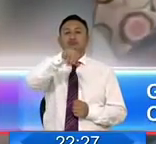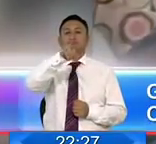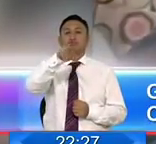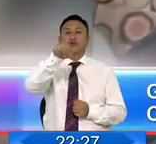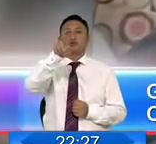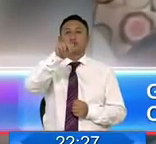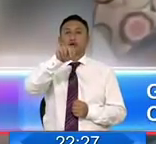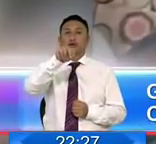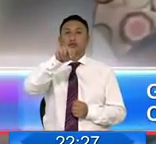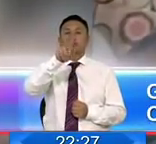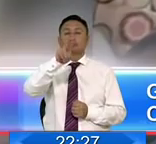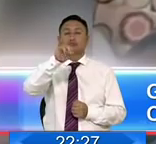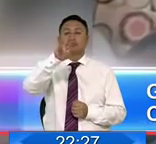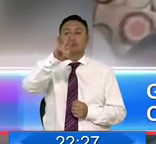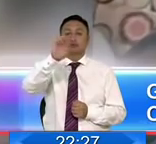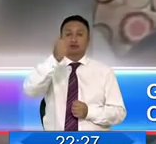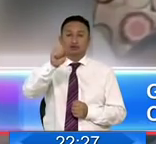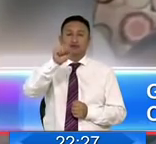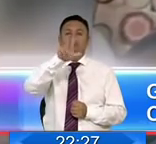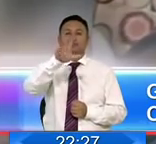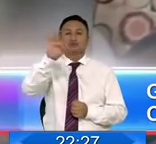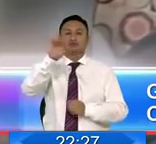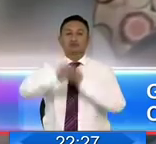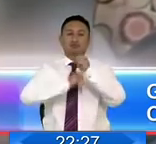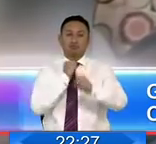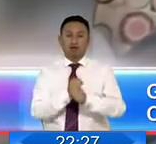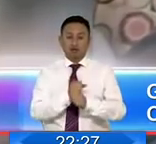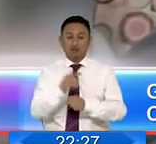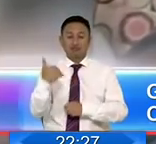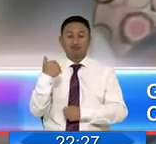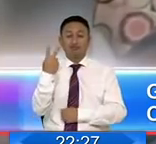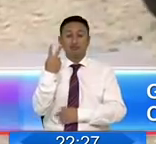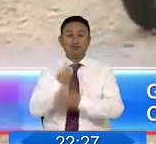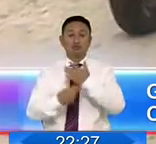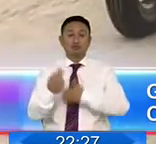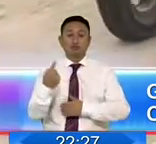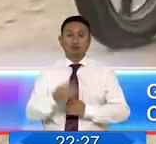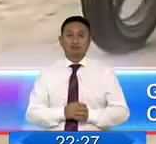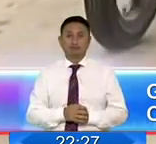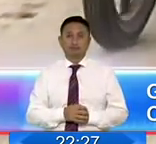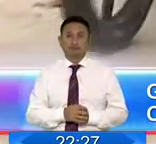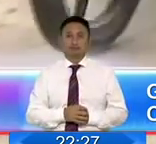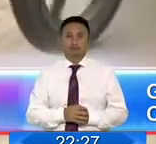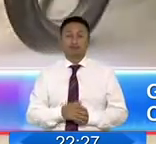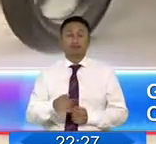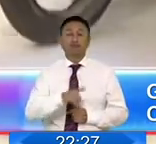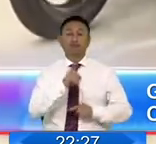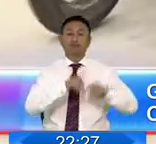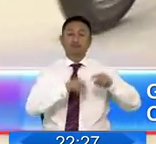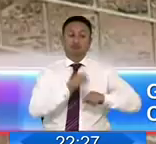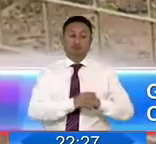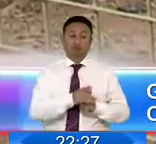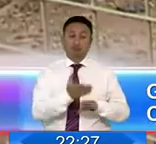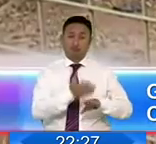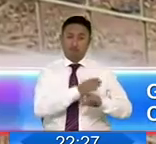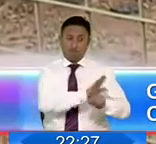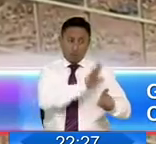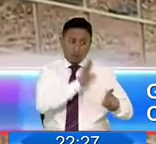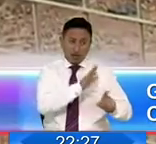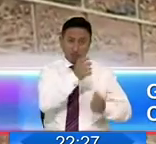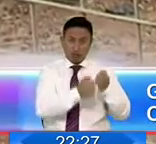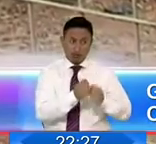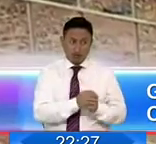Chancay Vinces, de 39 años, que deja dos hijas en orfandad. Según allegados, no había sido amenazado ni tenía problemas